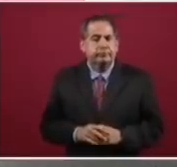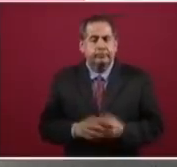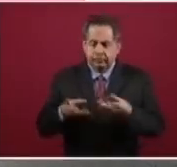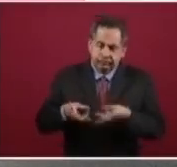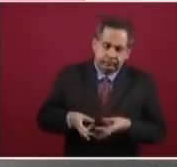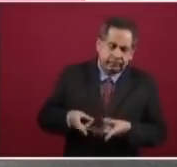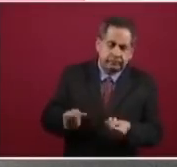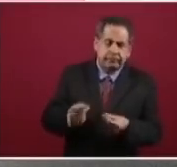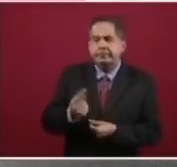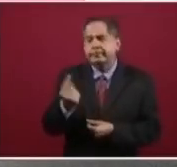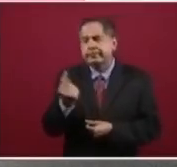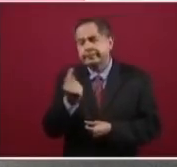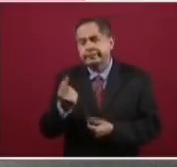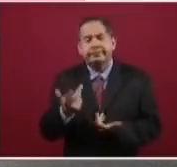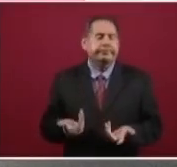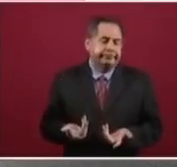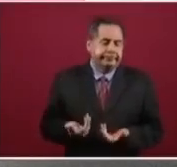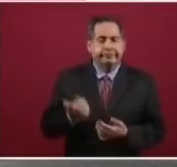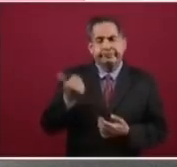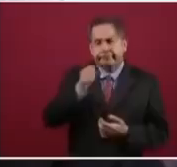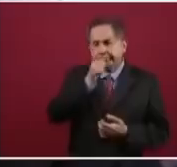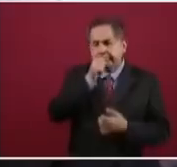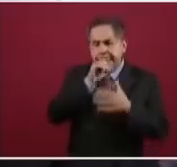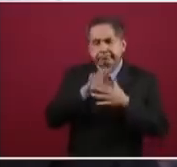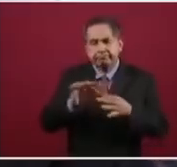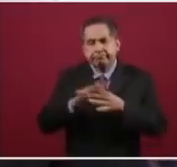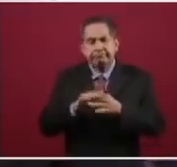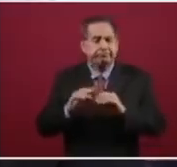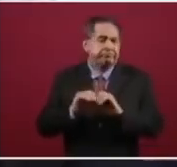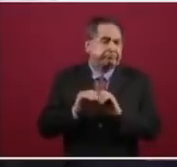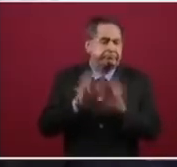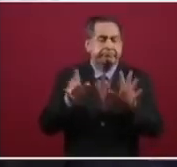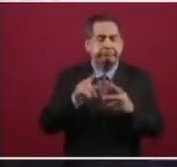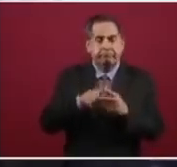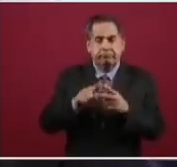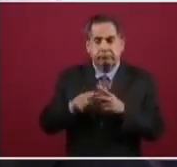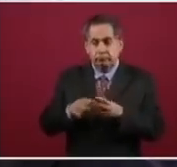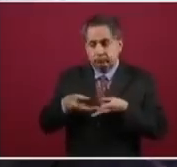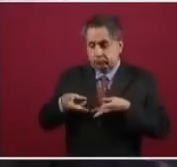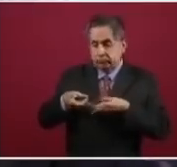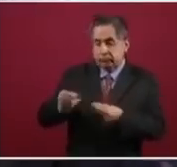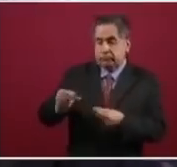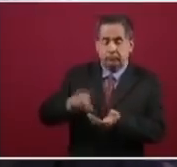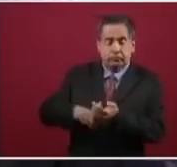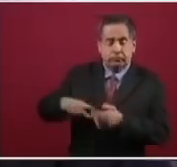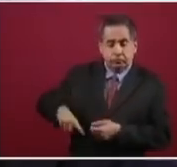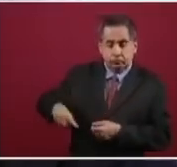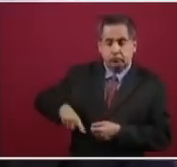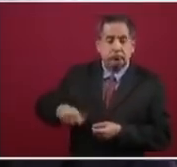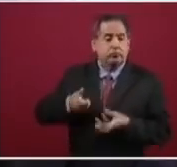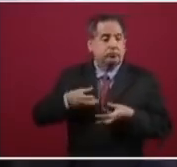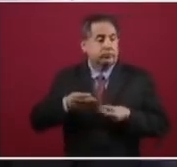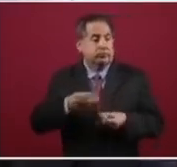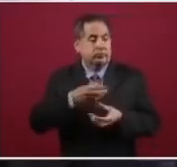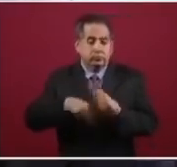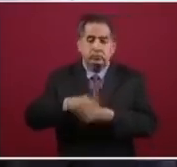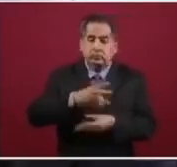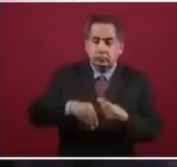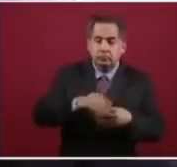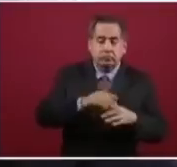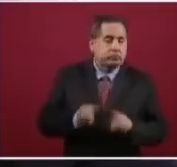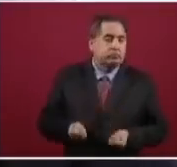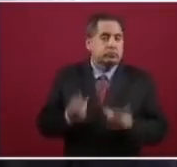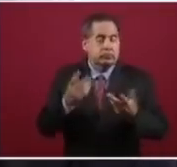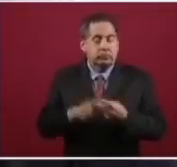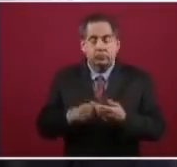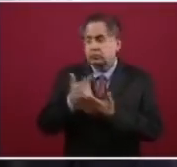gasta ahí tenemos la clasificación económica que distingue fundamentalmente entre gasto corriente y gasto de capital ahí es donde veríamos cuánto